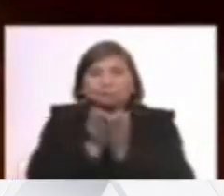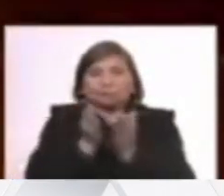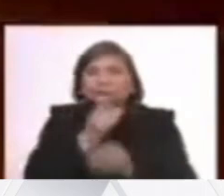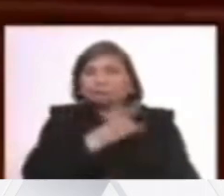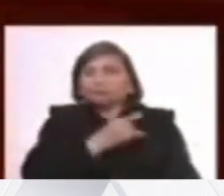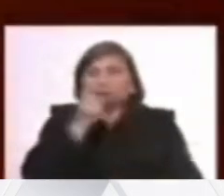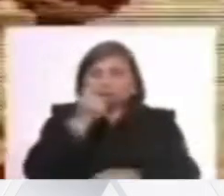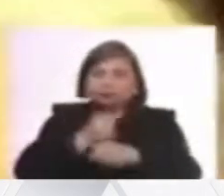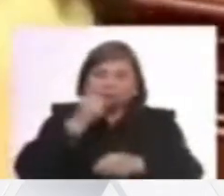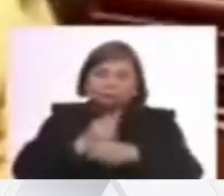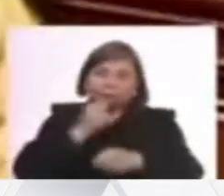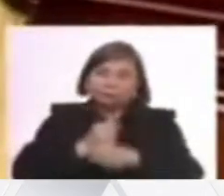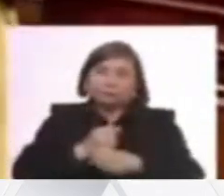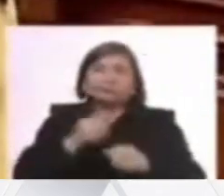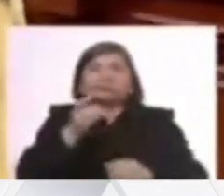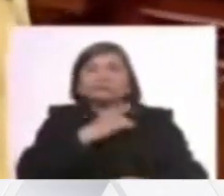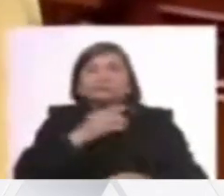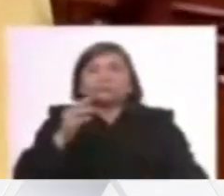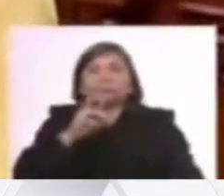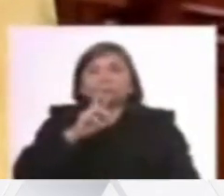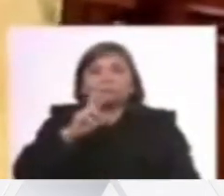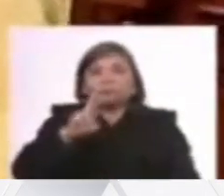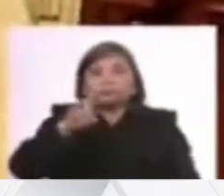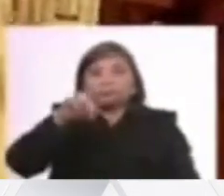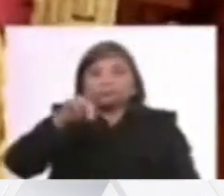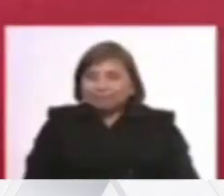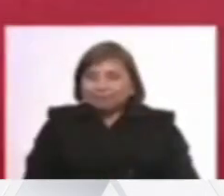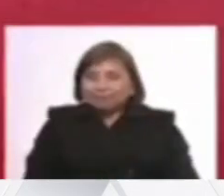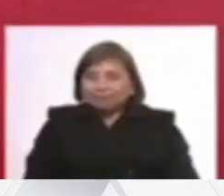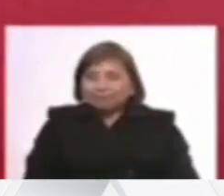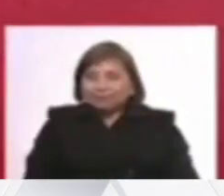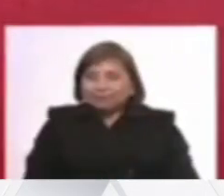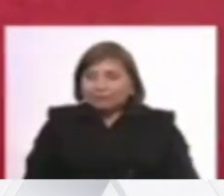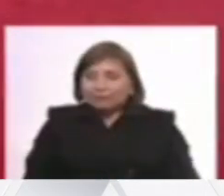primera mujer a la cabeza del Ejecutivo peruano.